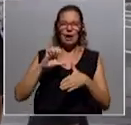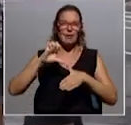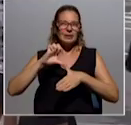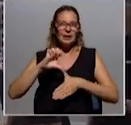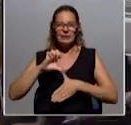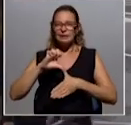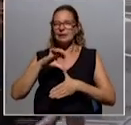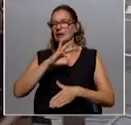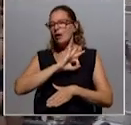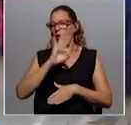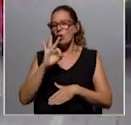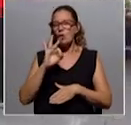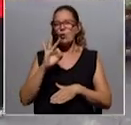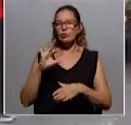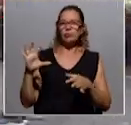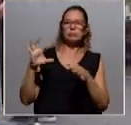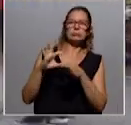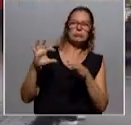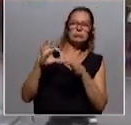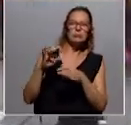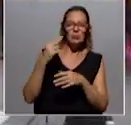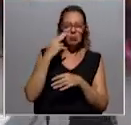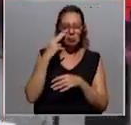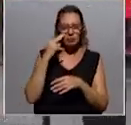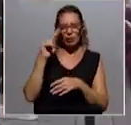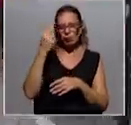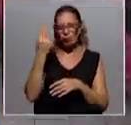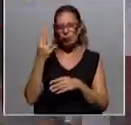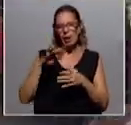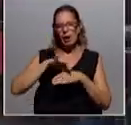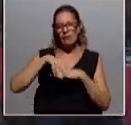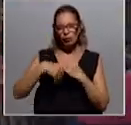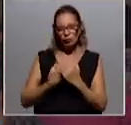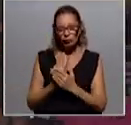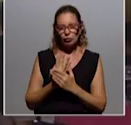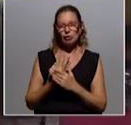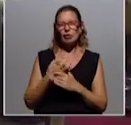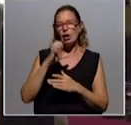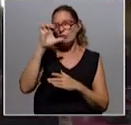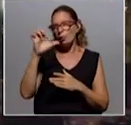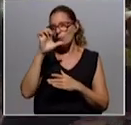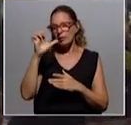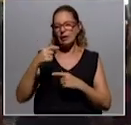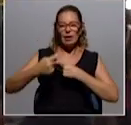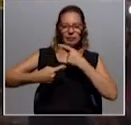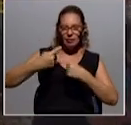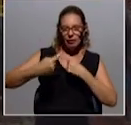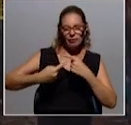Latina, o de la relación siempre truculenta entre, por ejemplo, Uruguay, el Mercosur, la Unión Europea, y la necesidad de seguir,